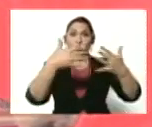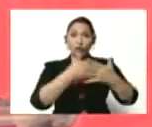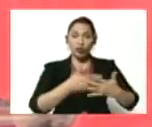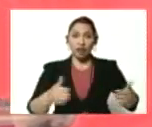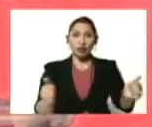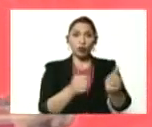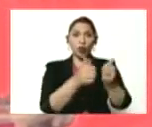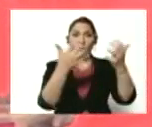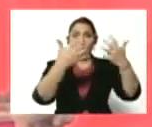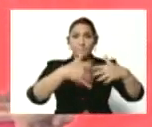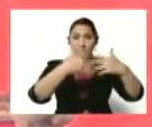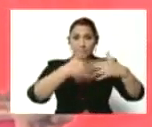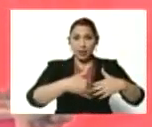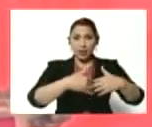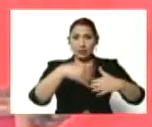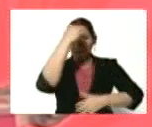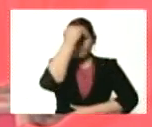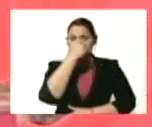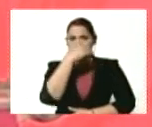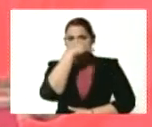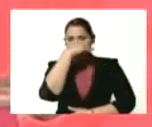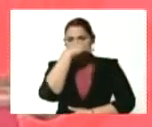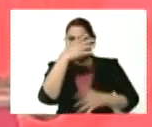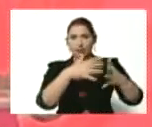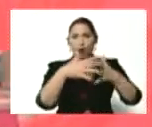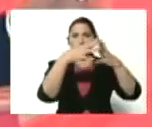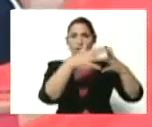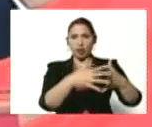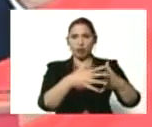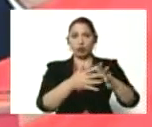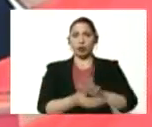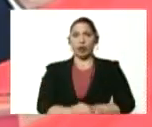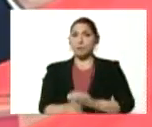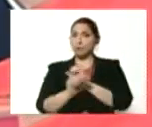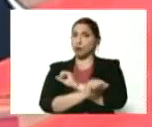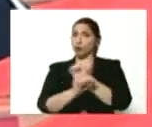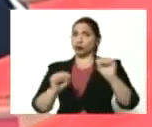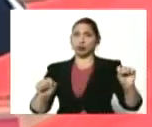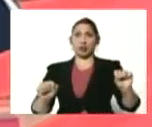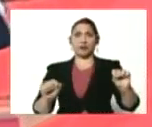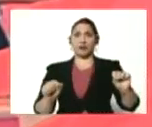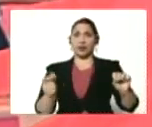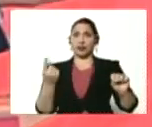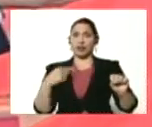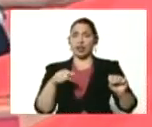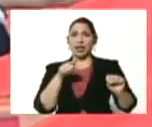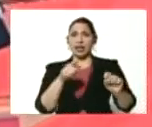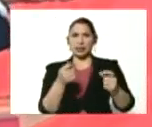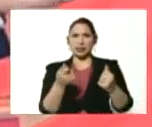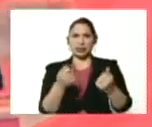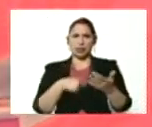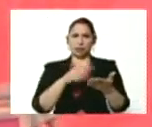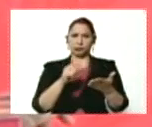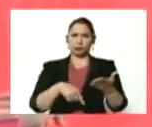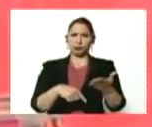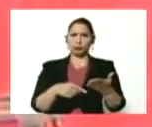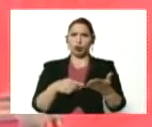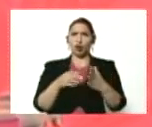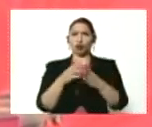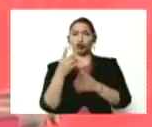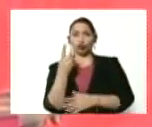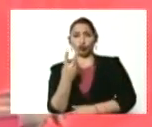empresa mercenaria Silvercorp. De hecho, es imposible que nieguen eso, no solamente está el contrato allí firmado, sino que